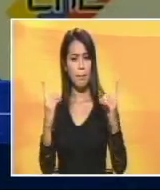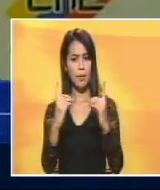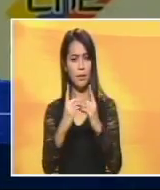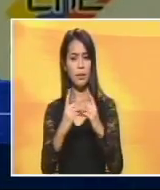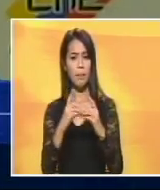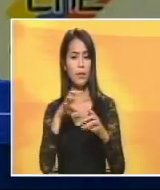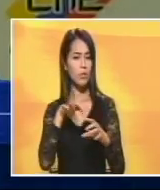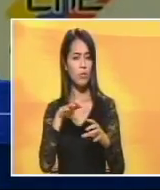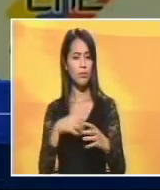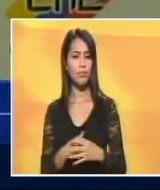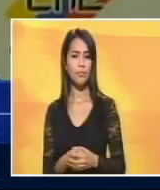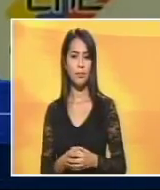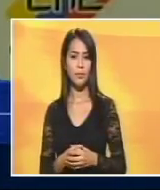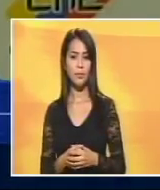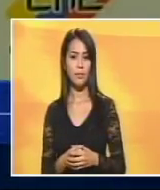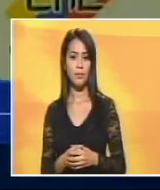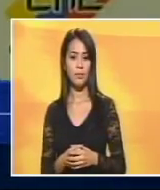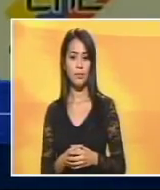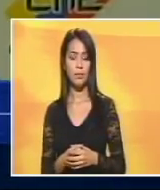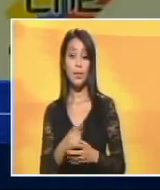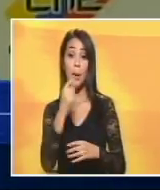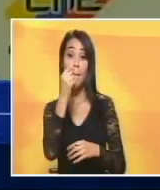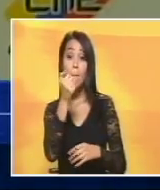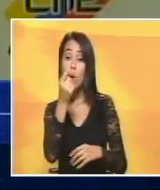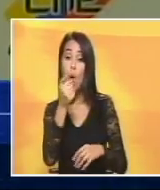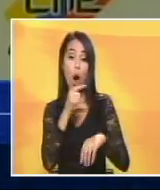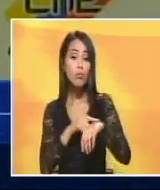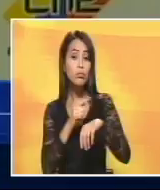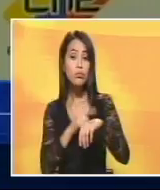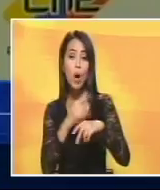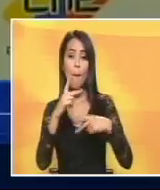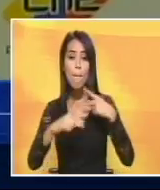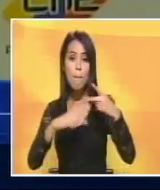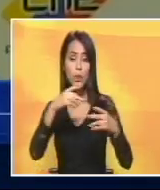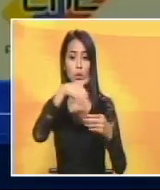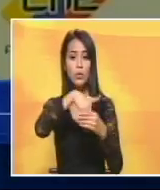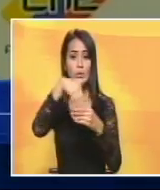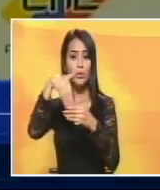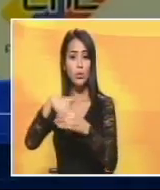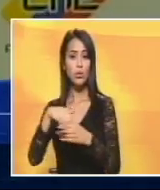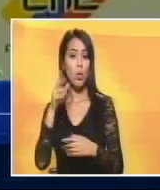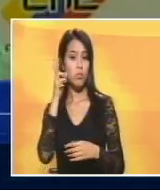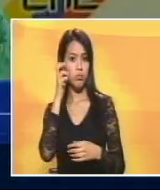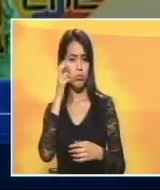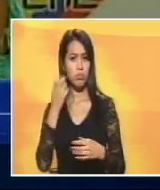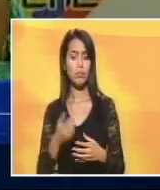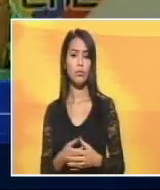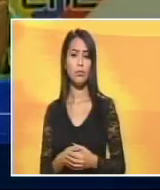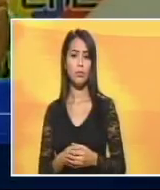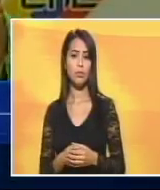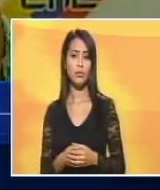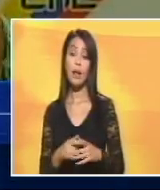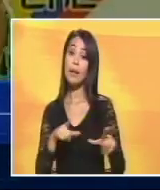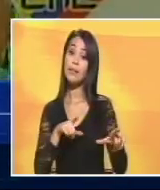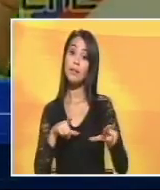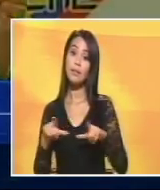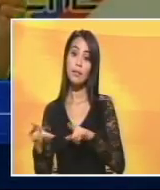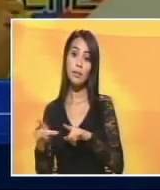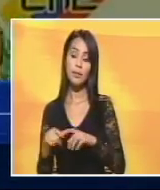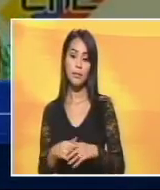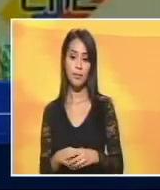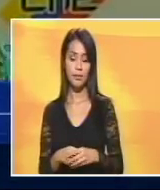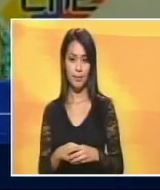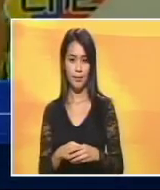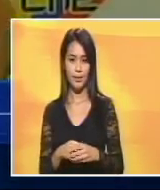de Estado. A pocas horas de un proceso electoral que, como hemos estado escuchando, está listo, está